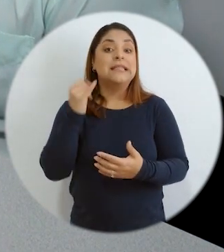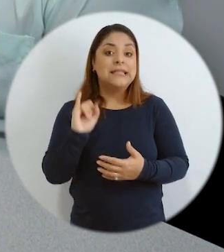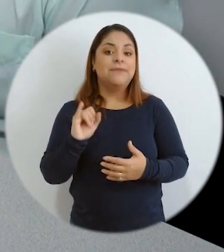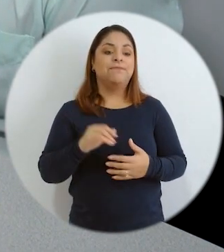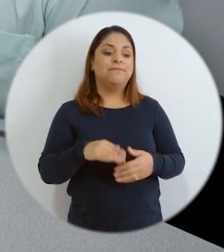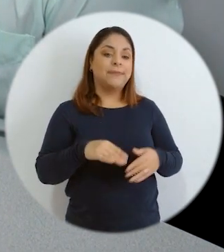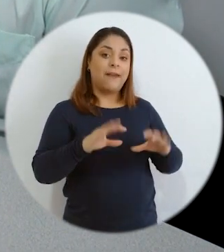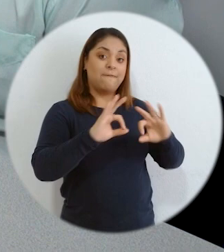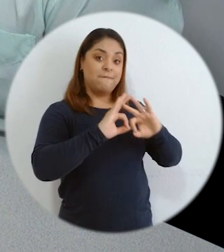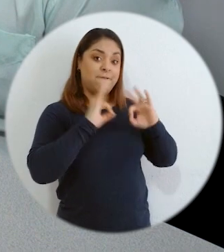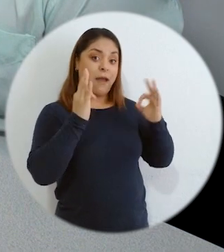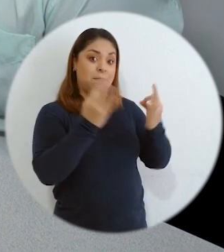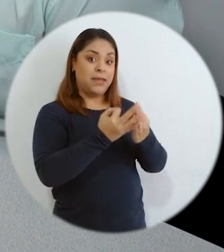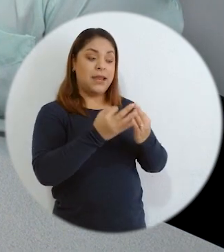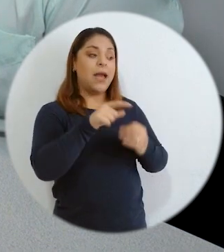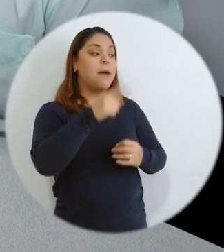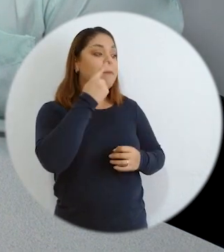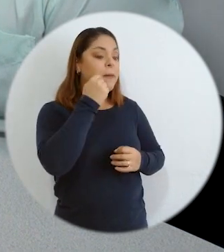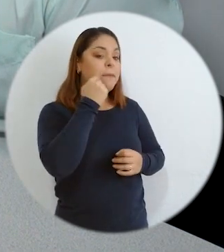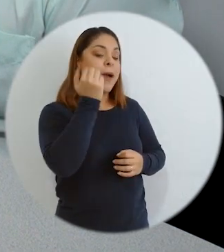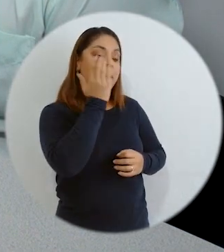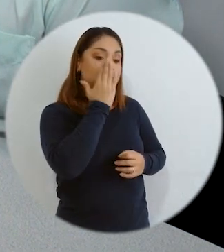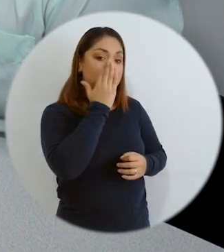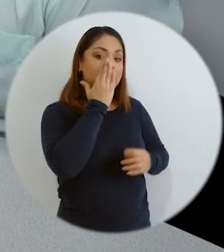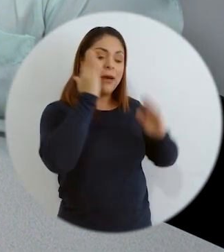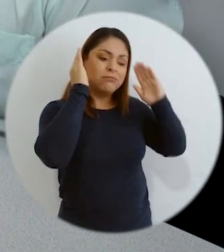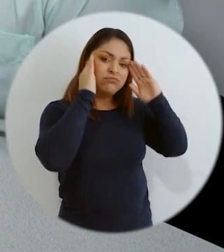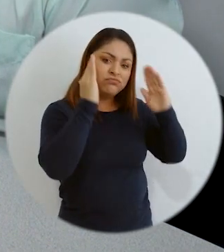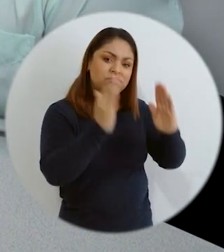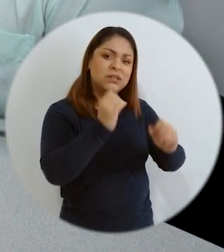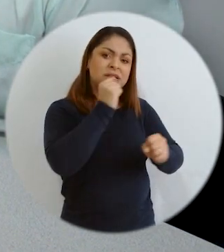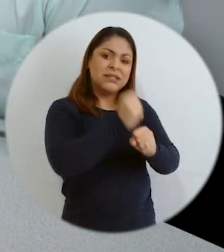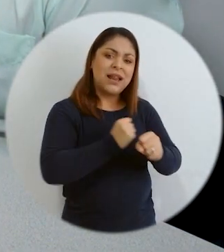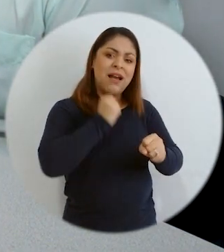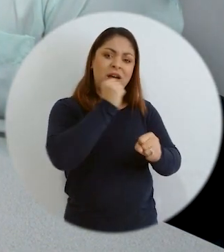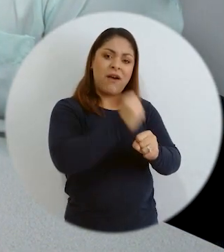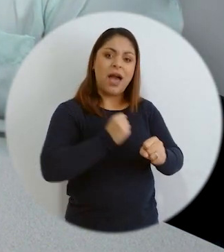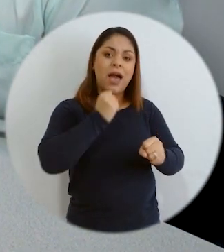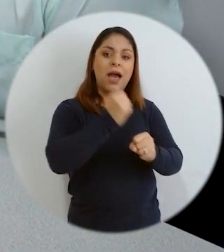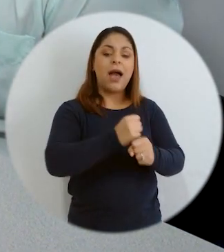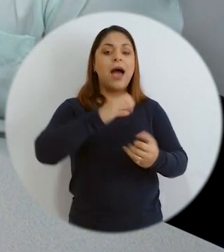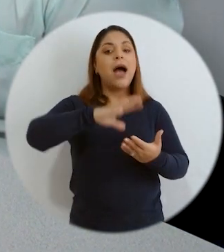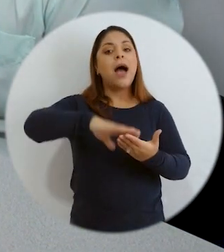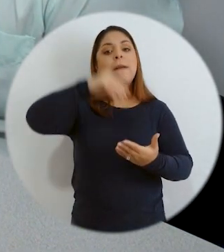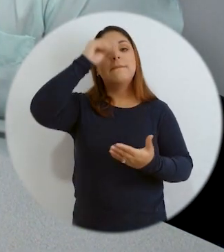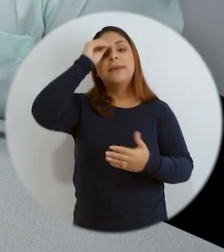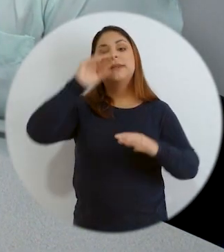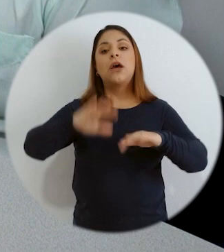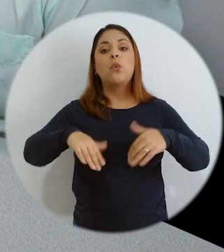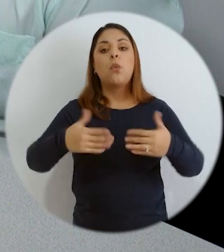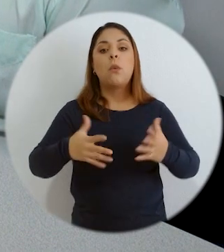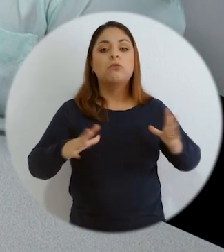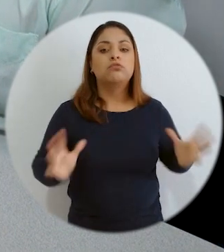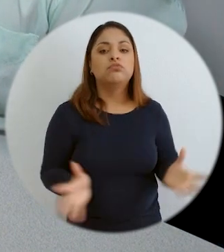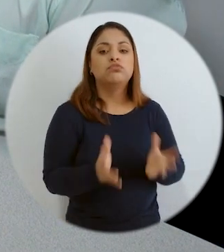que señala que si logramos trabajar con papás y mamás para que aprendan cómo estimular positivamente a